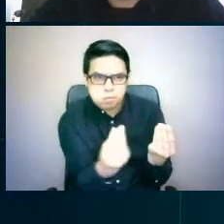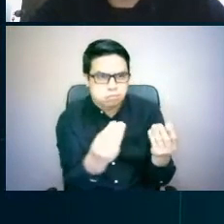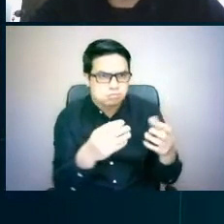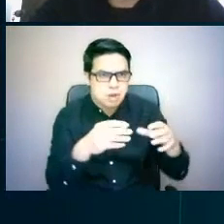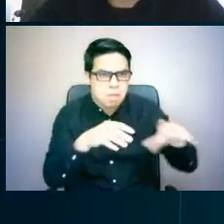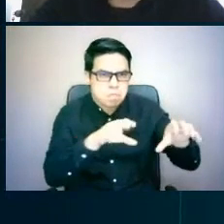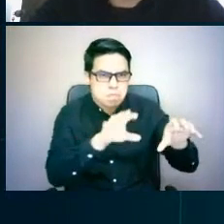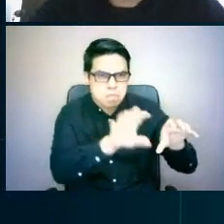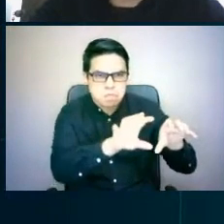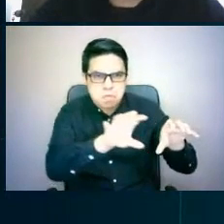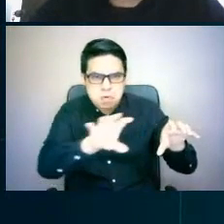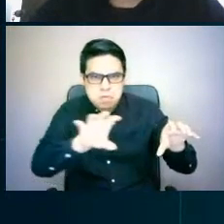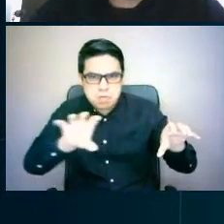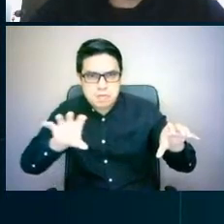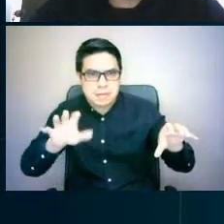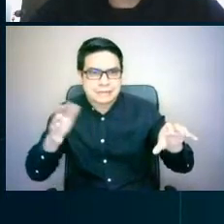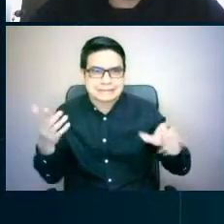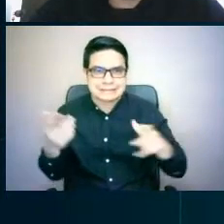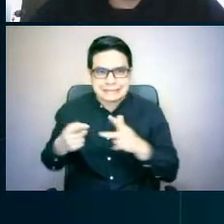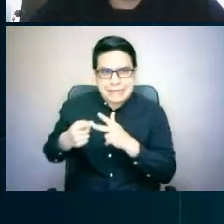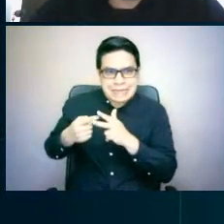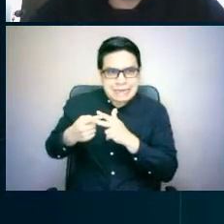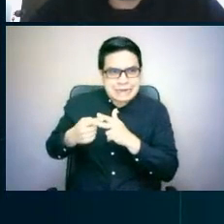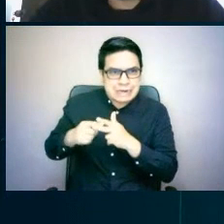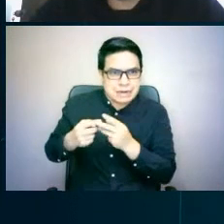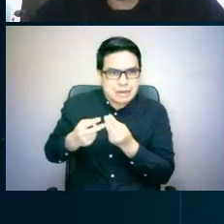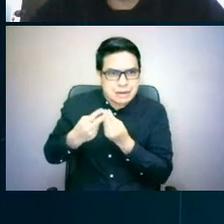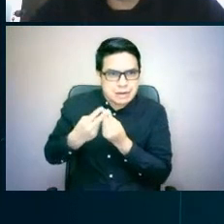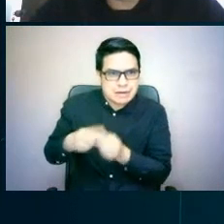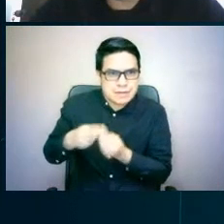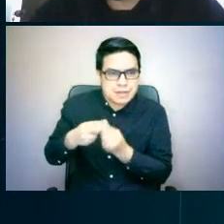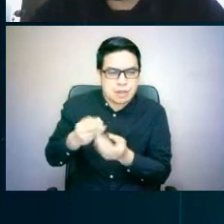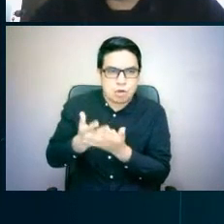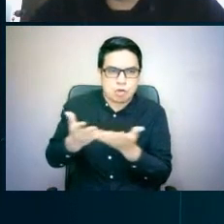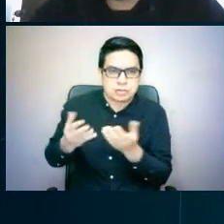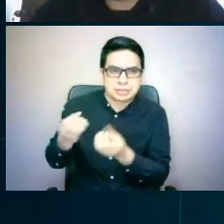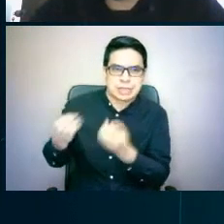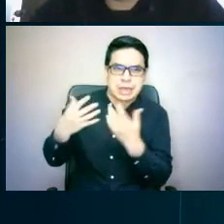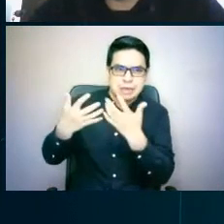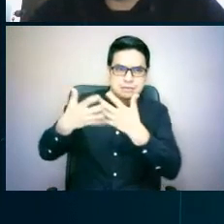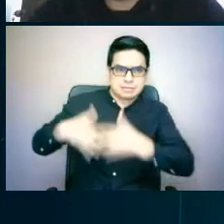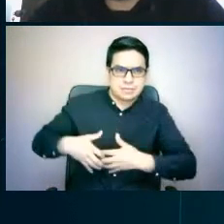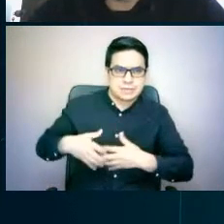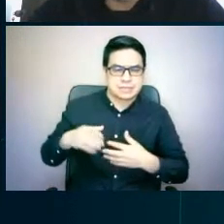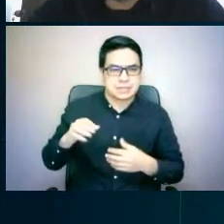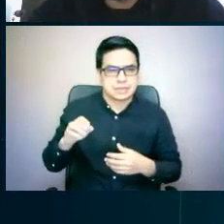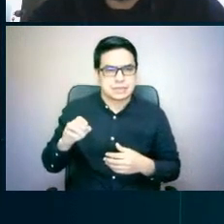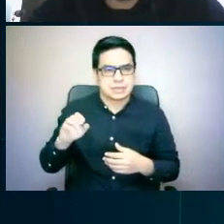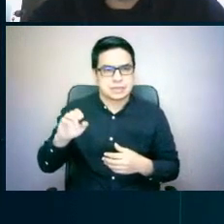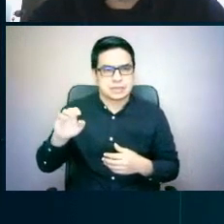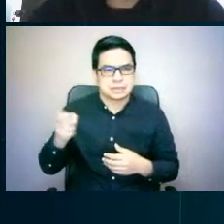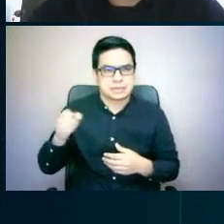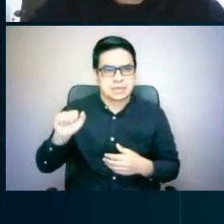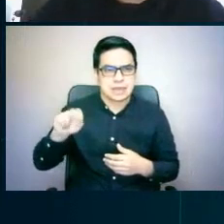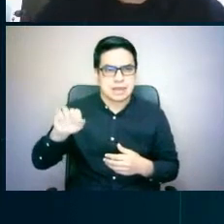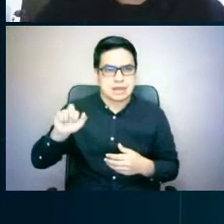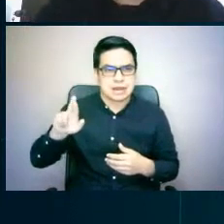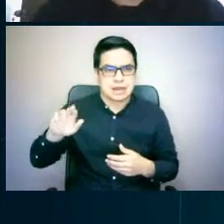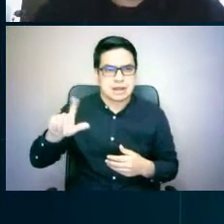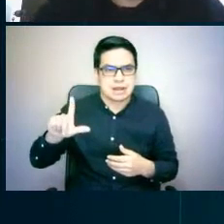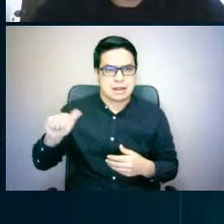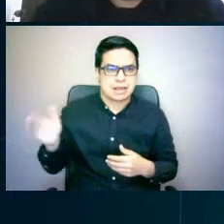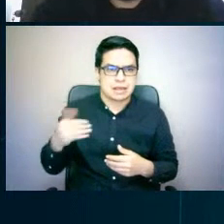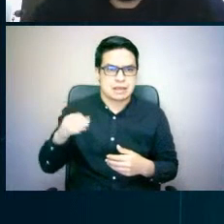por General Electric, requieren equipos especiales para el manejo de este gas